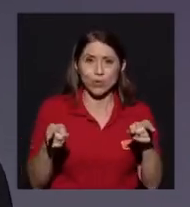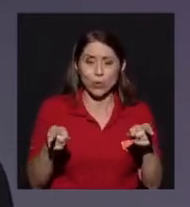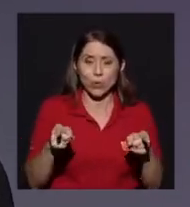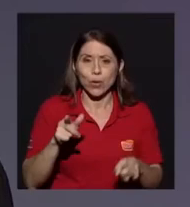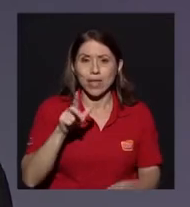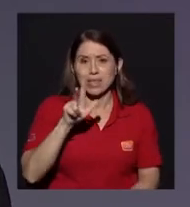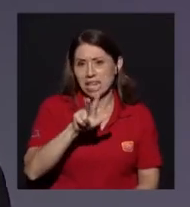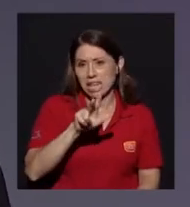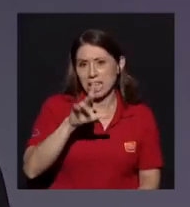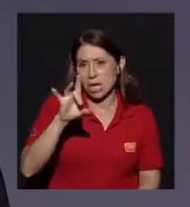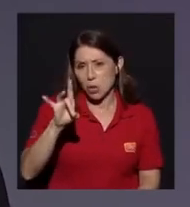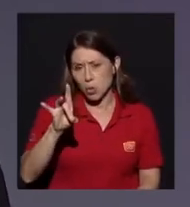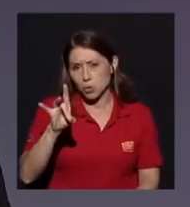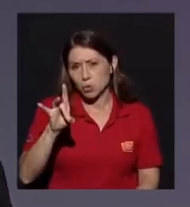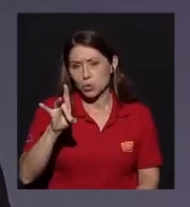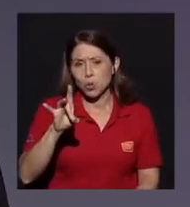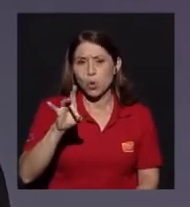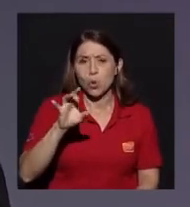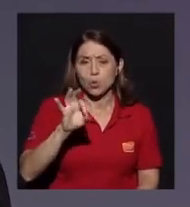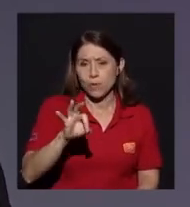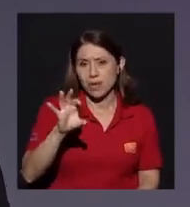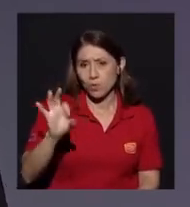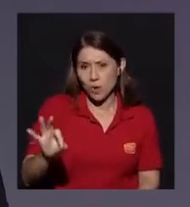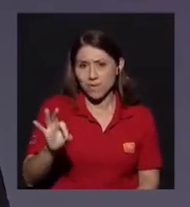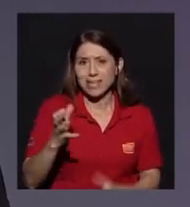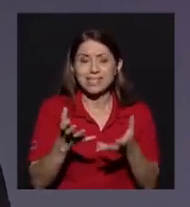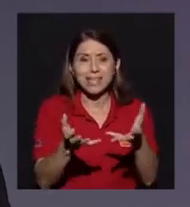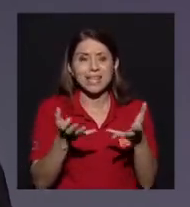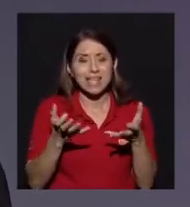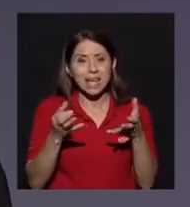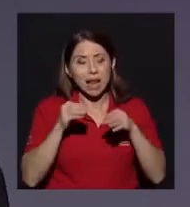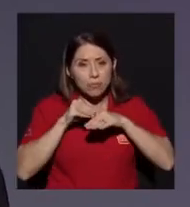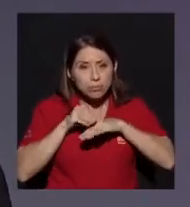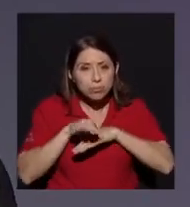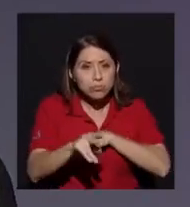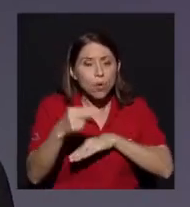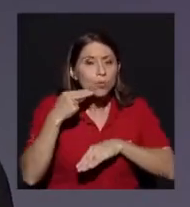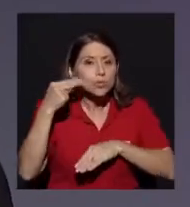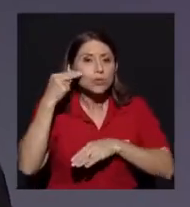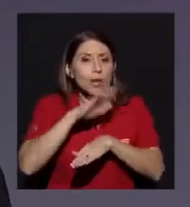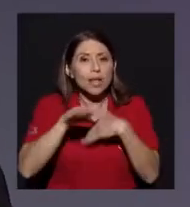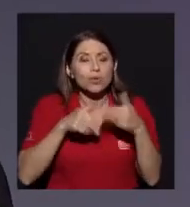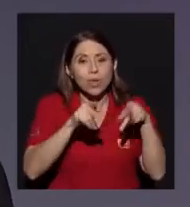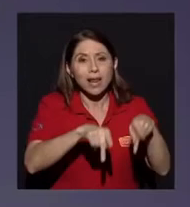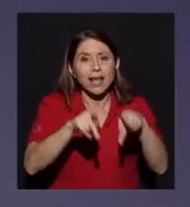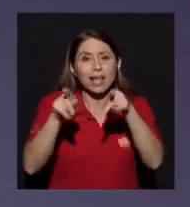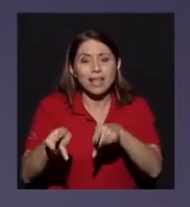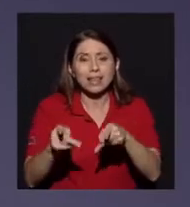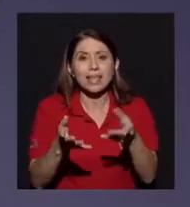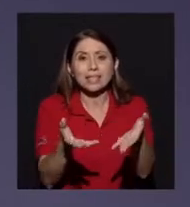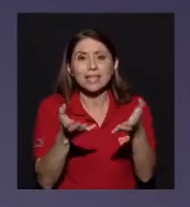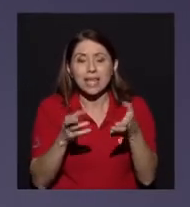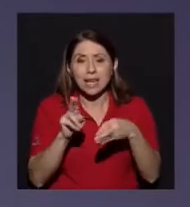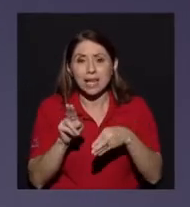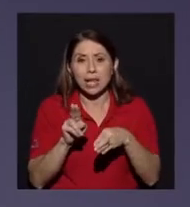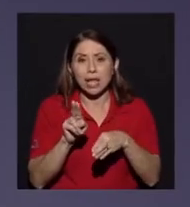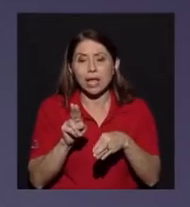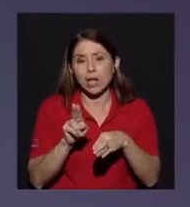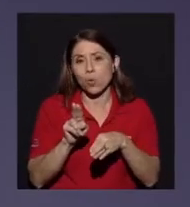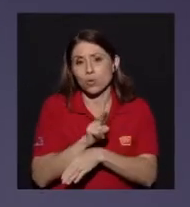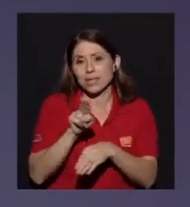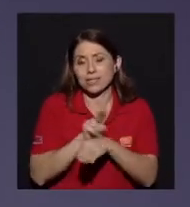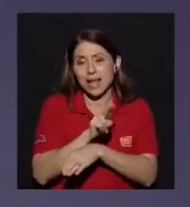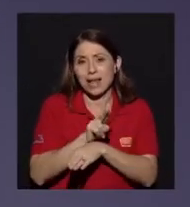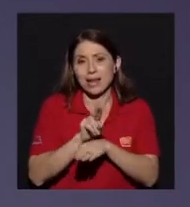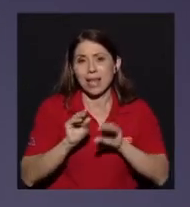38 1999 se pretendamos sexualizar a toda la gente se pretenda usar la educación sexual como un instrumento para